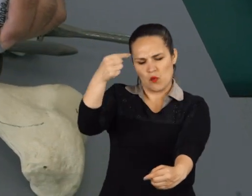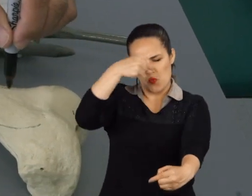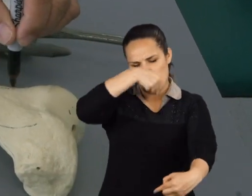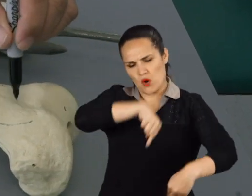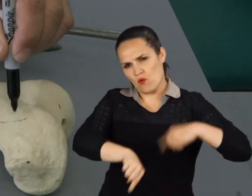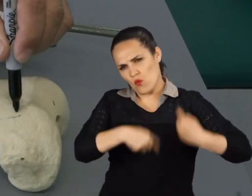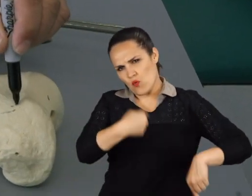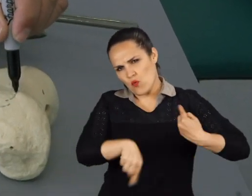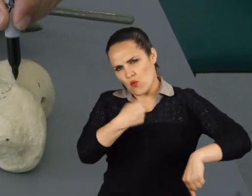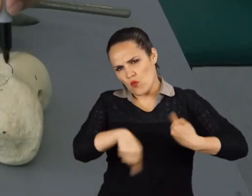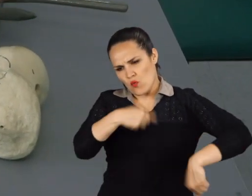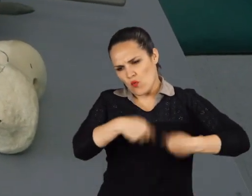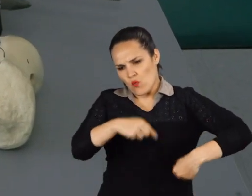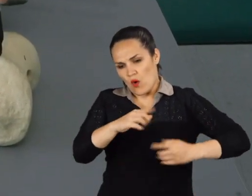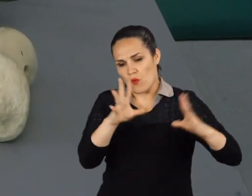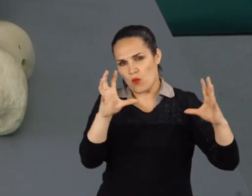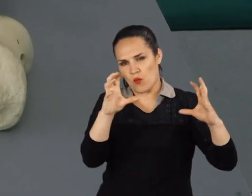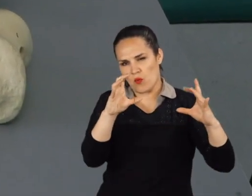tumor.